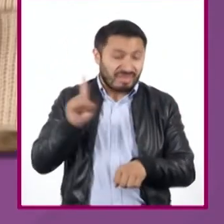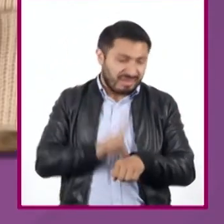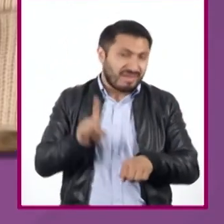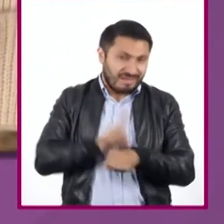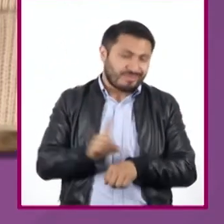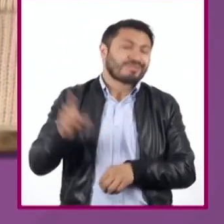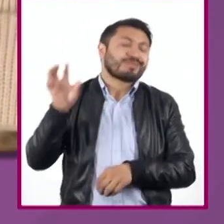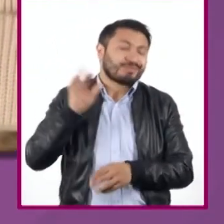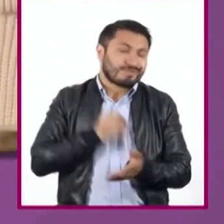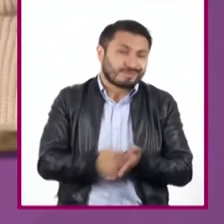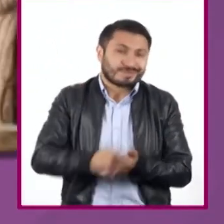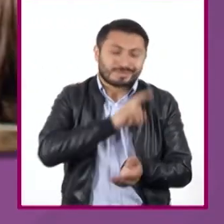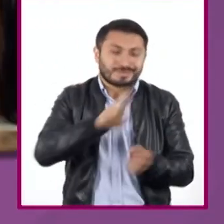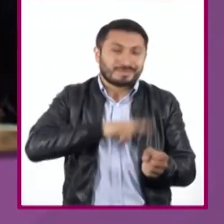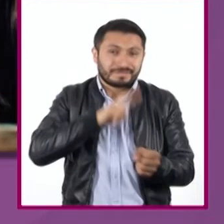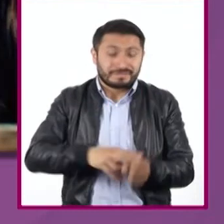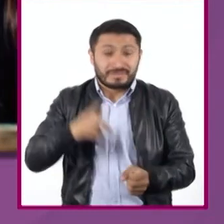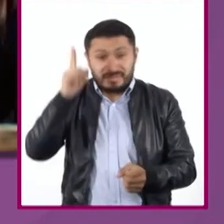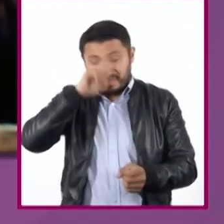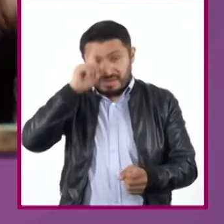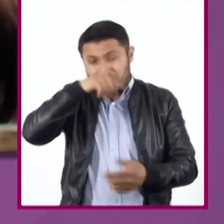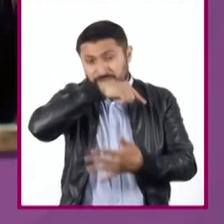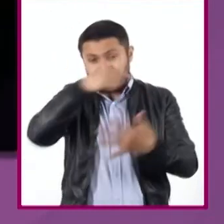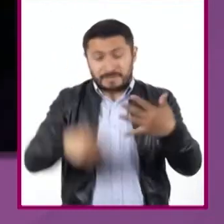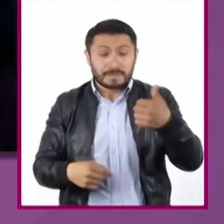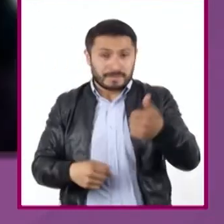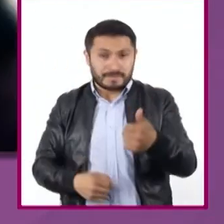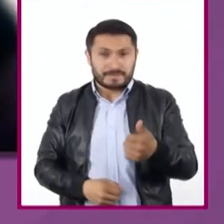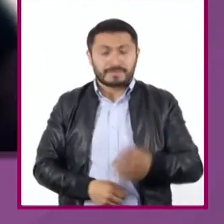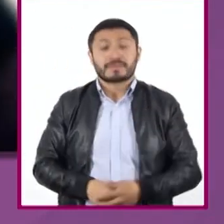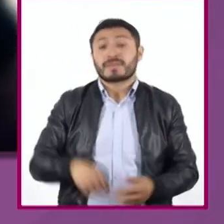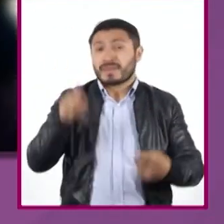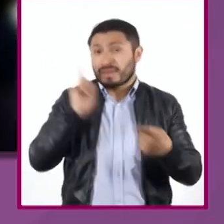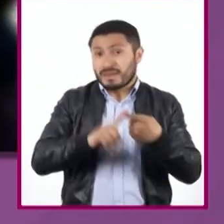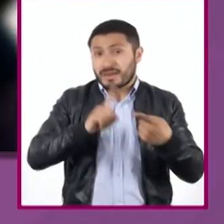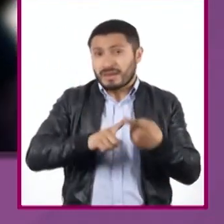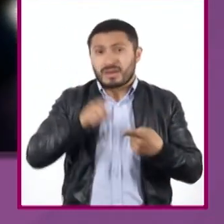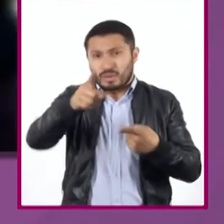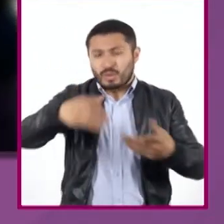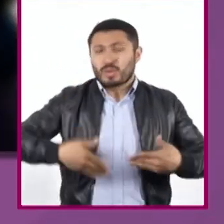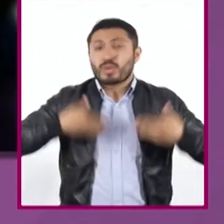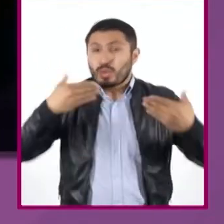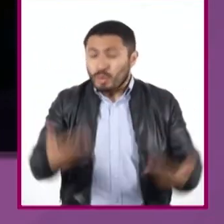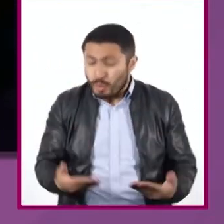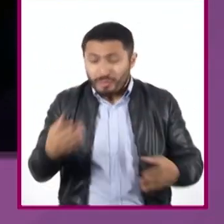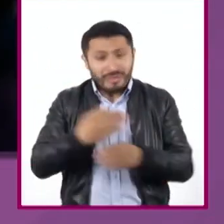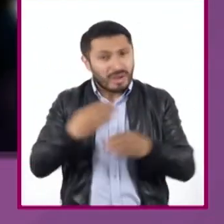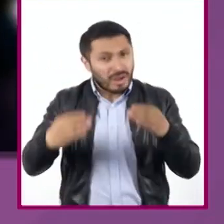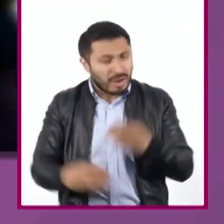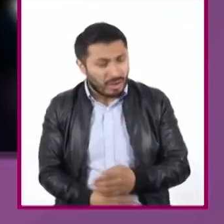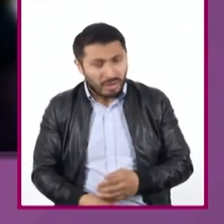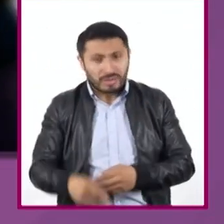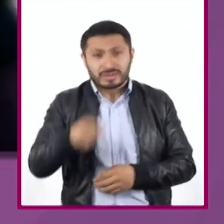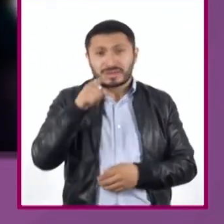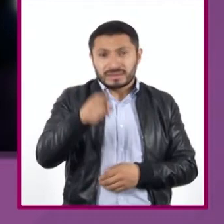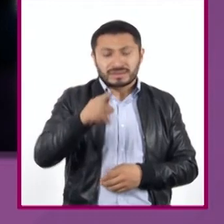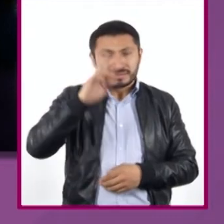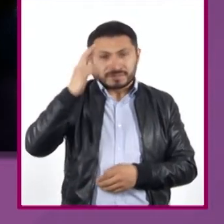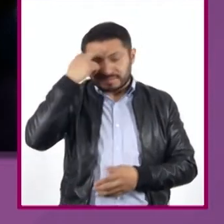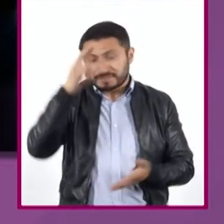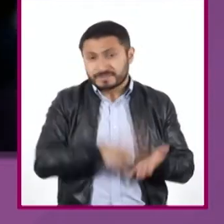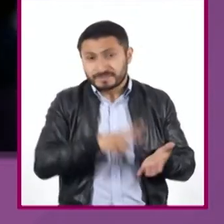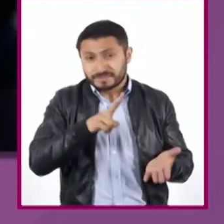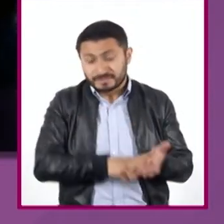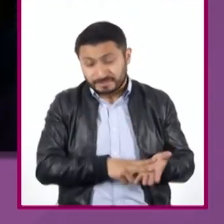te damos 6 consejos para tomar decisiones. 1. Confía en los hechos y ten en cuenta tus valores para